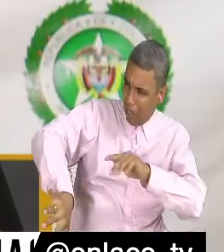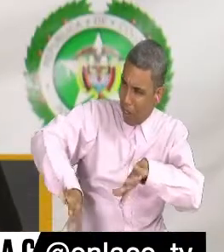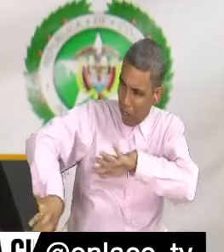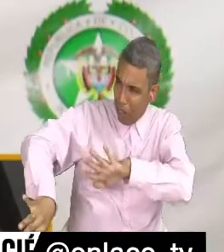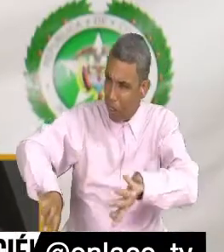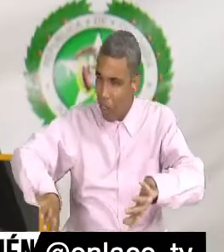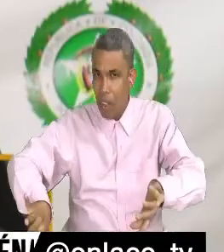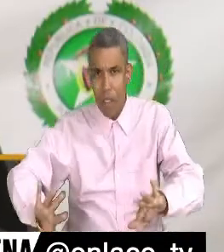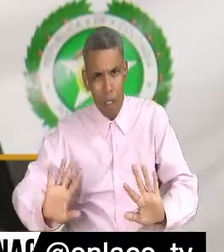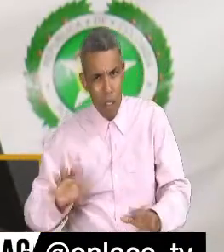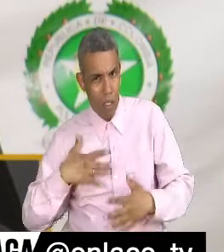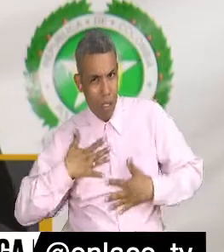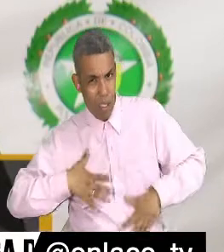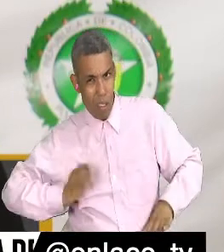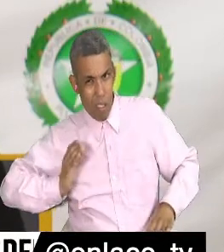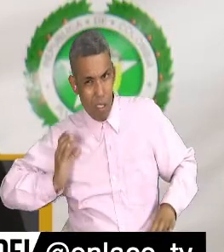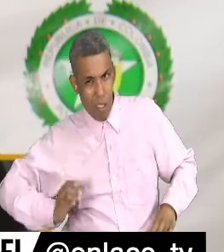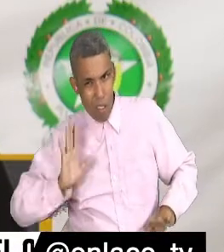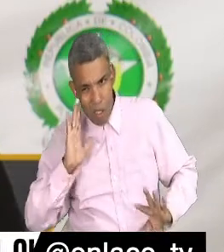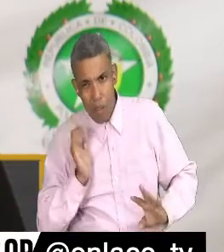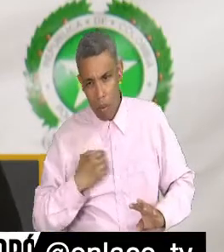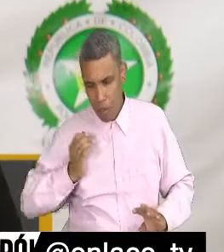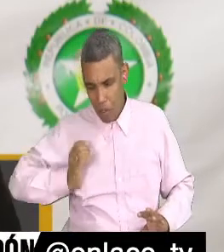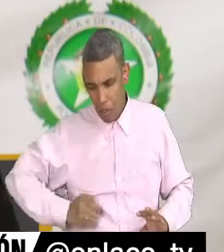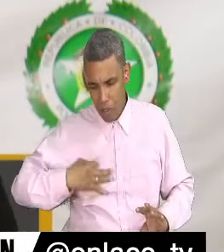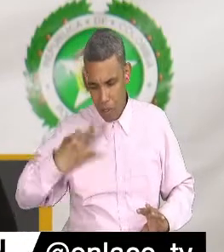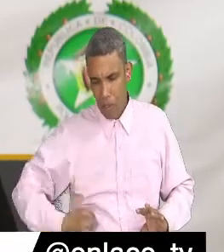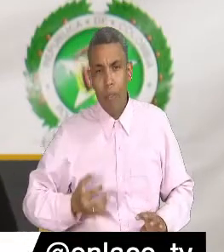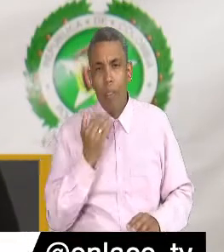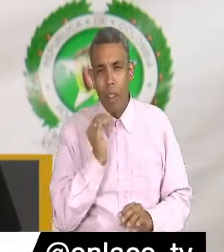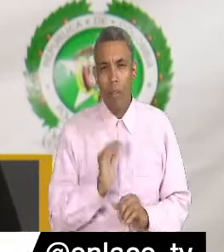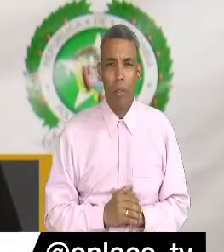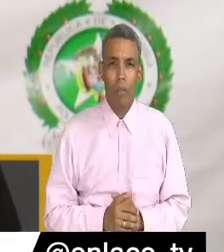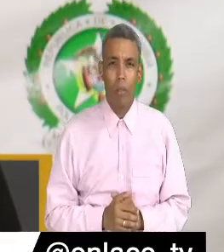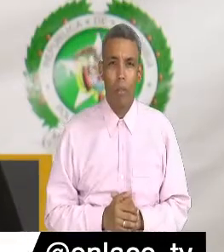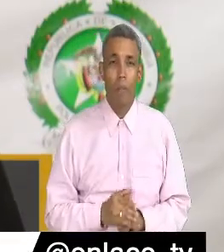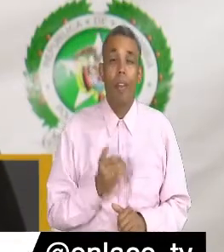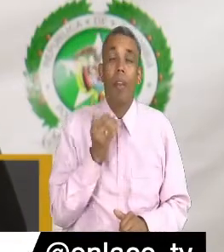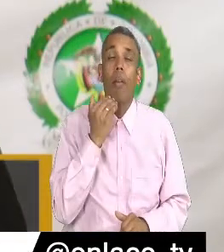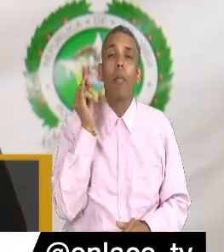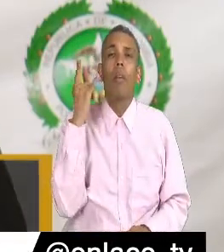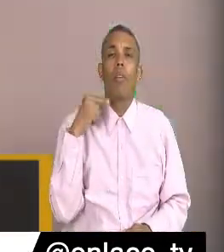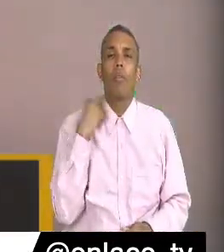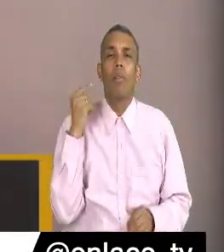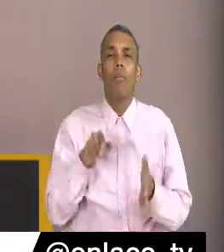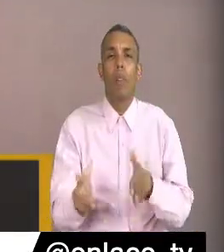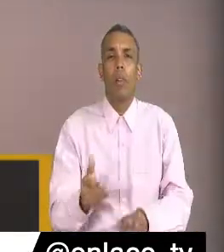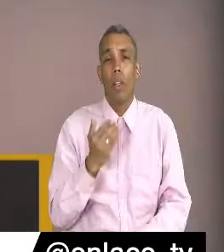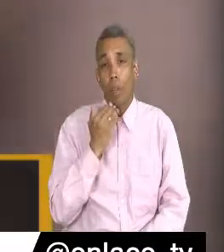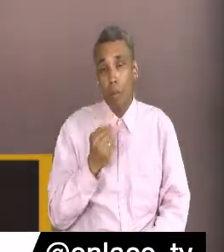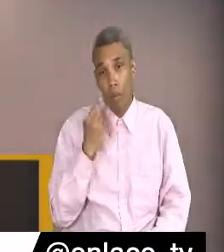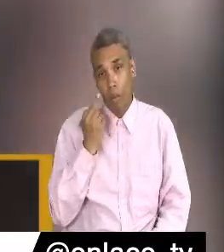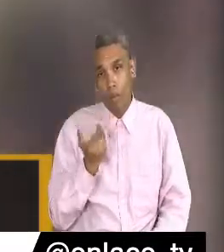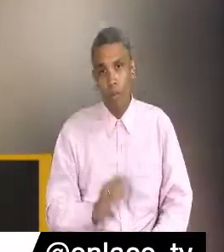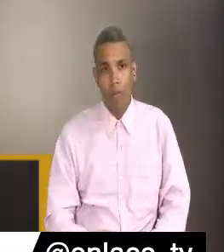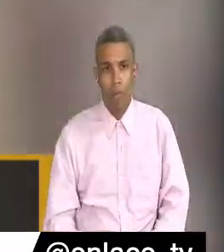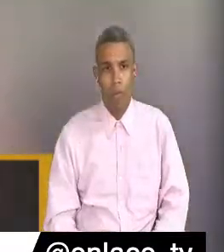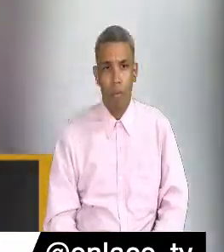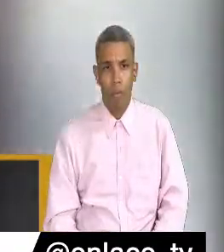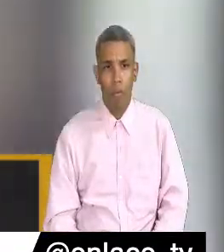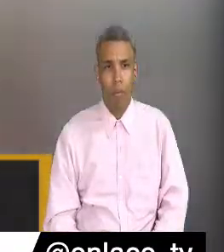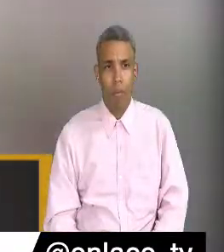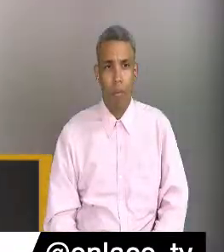un civismo más alto, esta situación pudo haber ocasionado pues una tragedia con mayores consecuencias. De los hombres involucrados en el